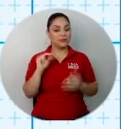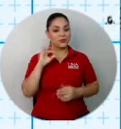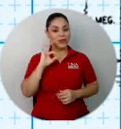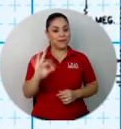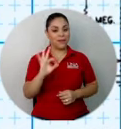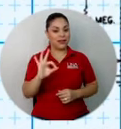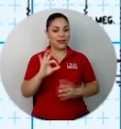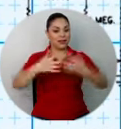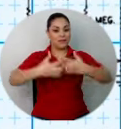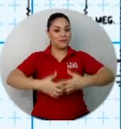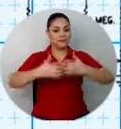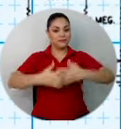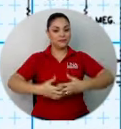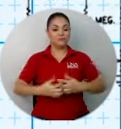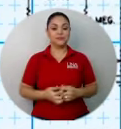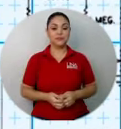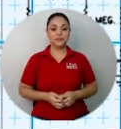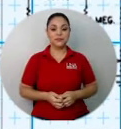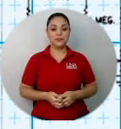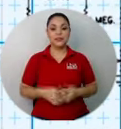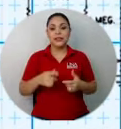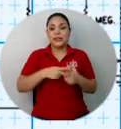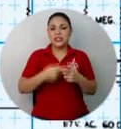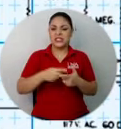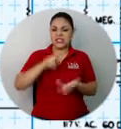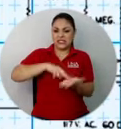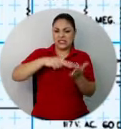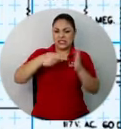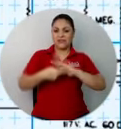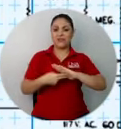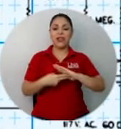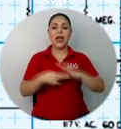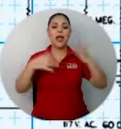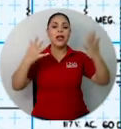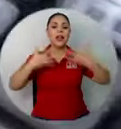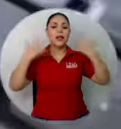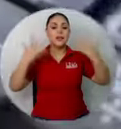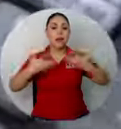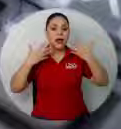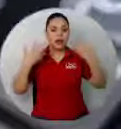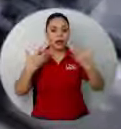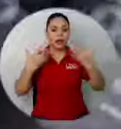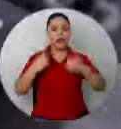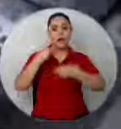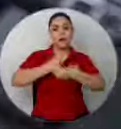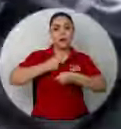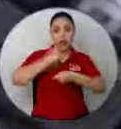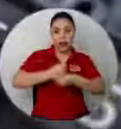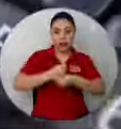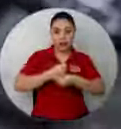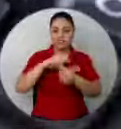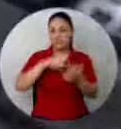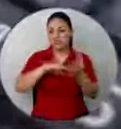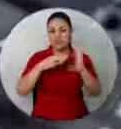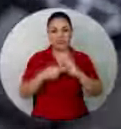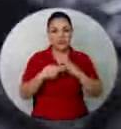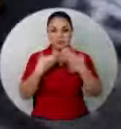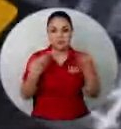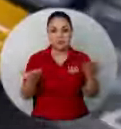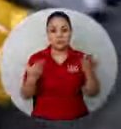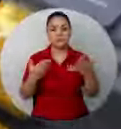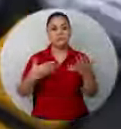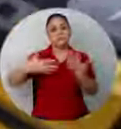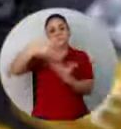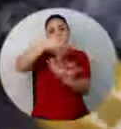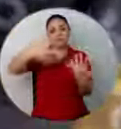empresa. Entonces, ¿qué entendemos por clima organizacional o clima laboral? Definitivamente